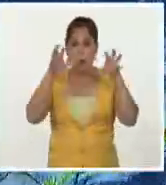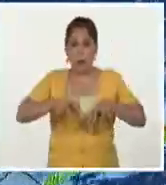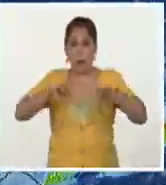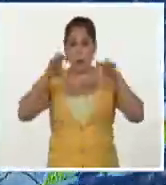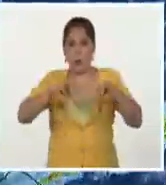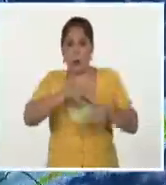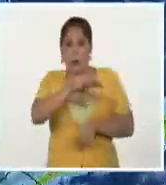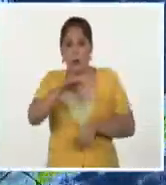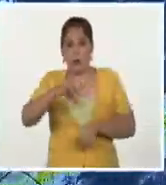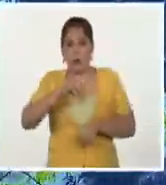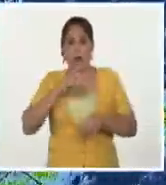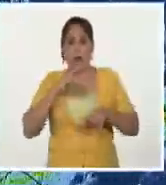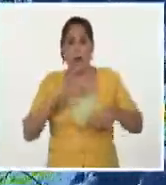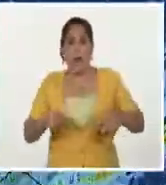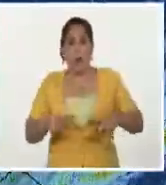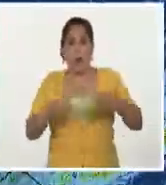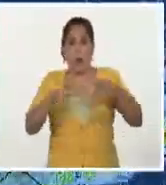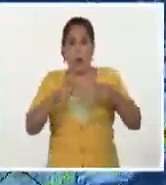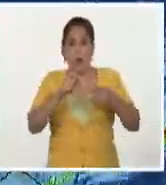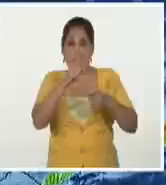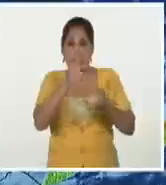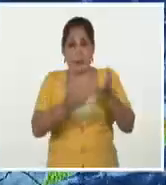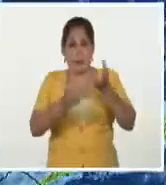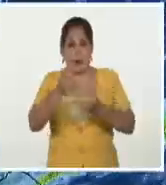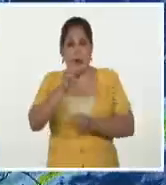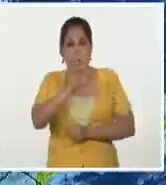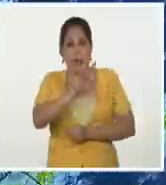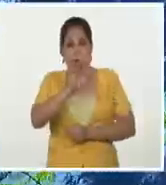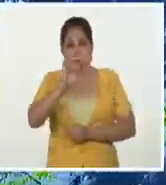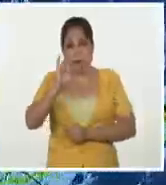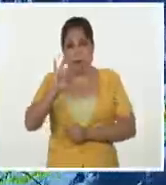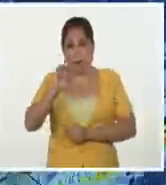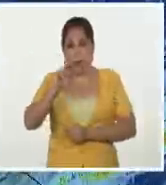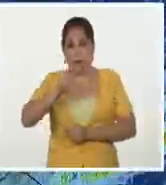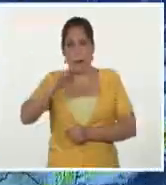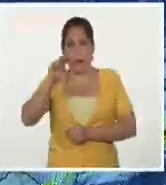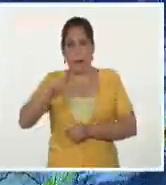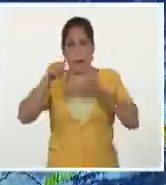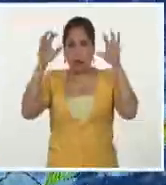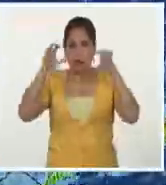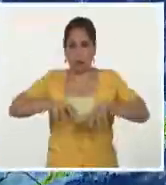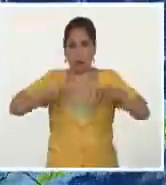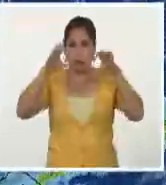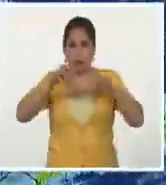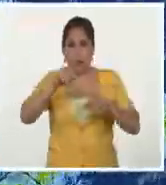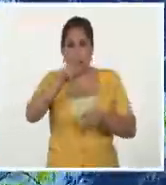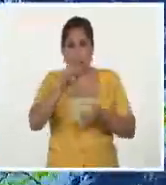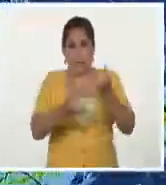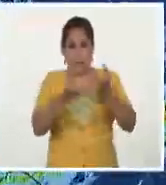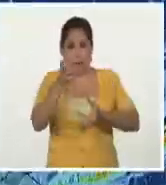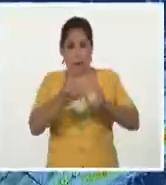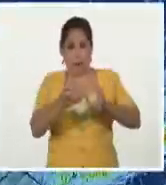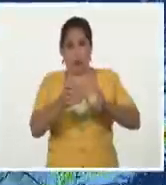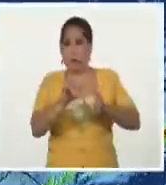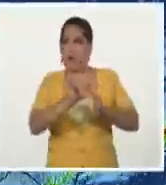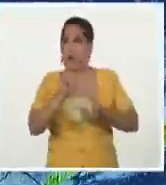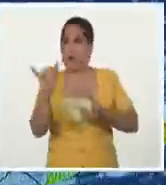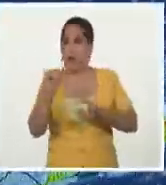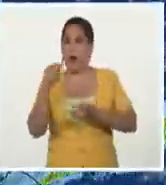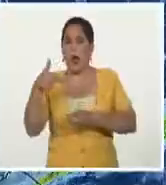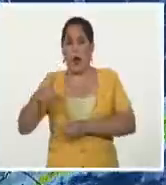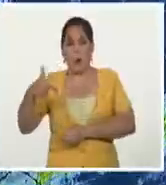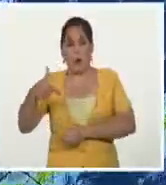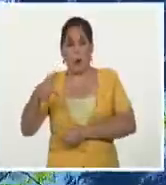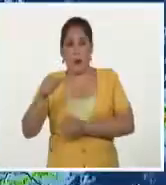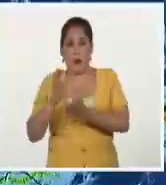en el embalse en abanilla de sin fuegos con 87 milímetros de precipitación y también en la estación meteorológica de jagüey grande en este